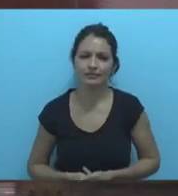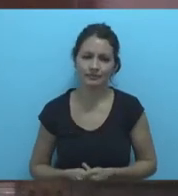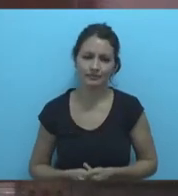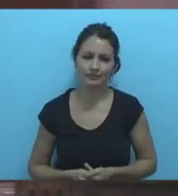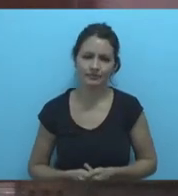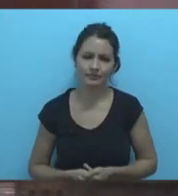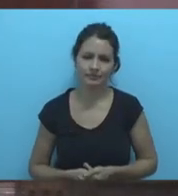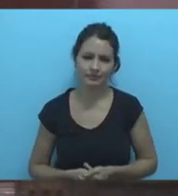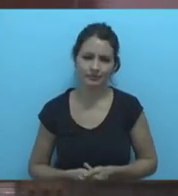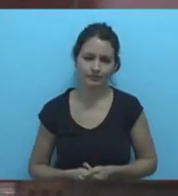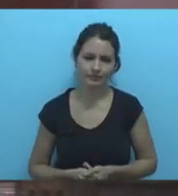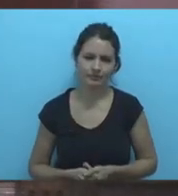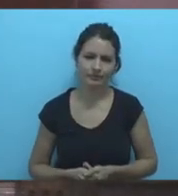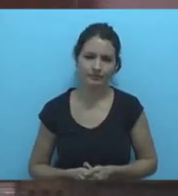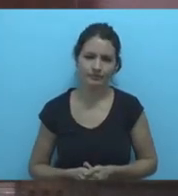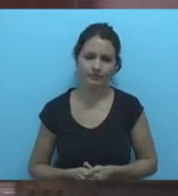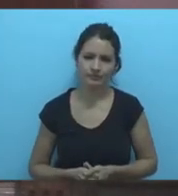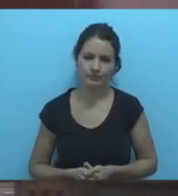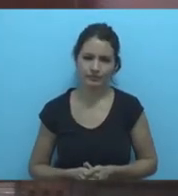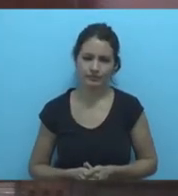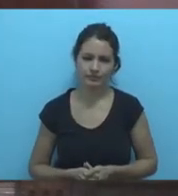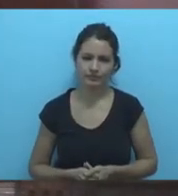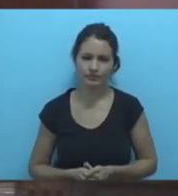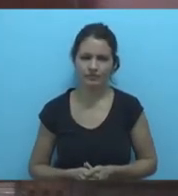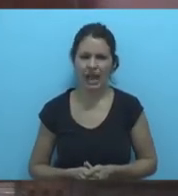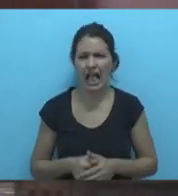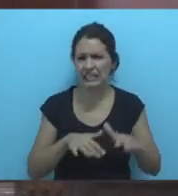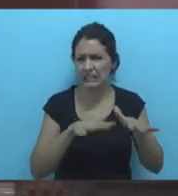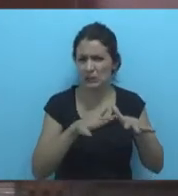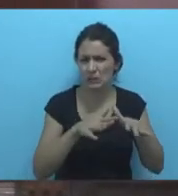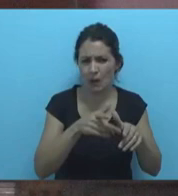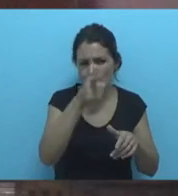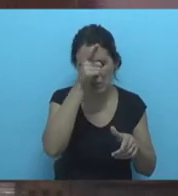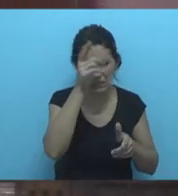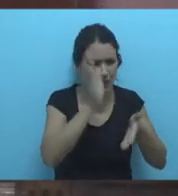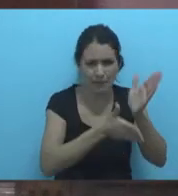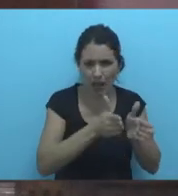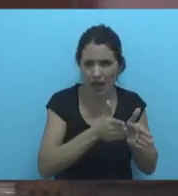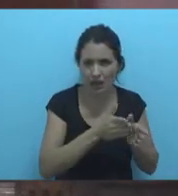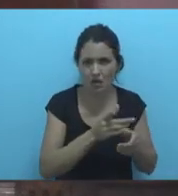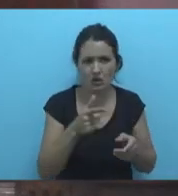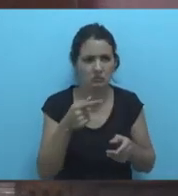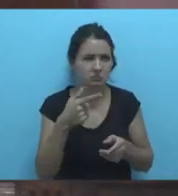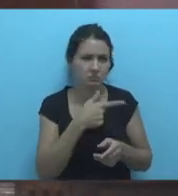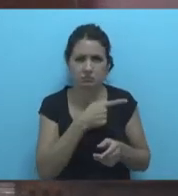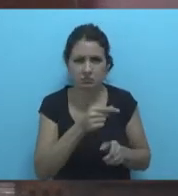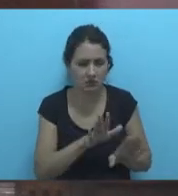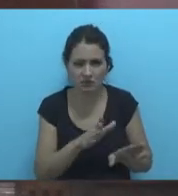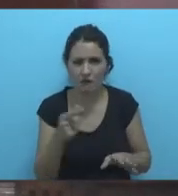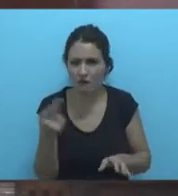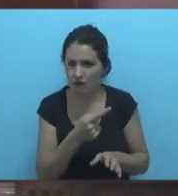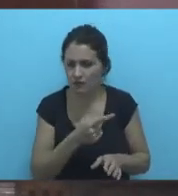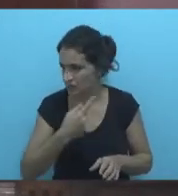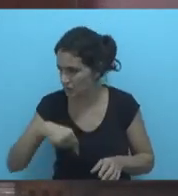No compartimos ningún hecho de represión policial, no lo vamos a hablar nunca, pero tampoco vamos a permitir que en nombre de la República y de la